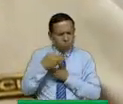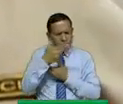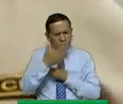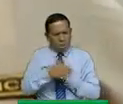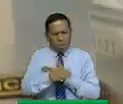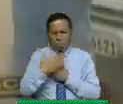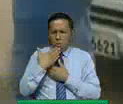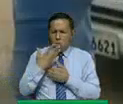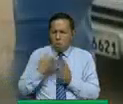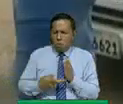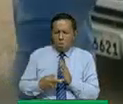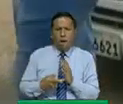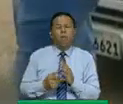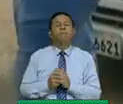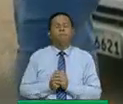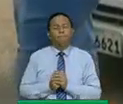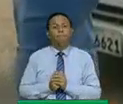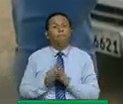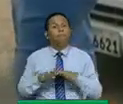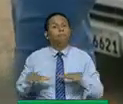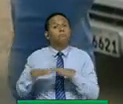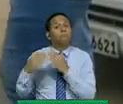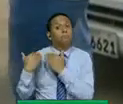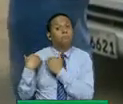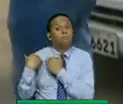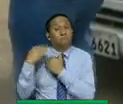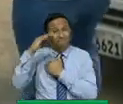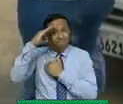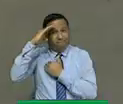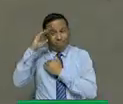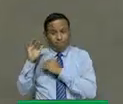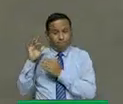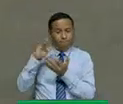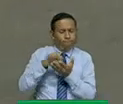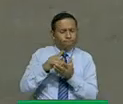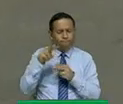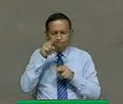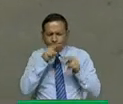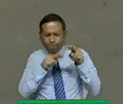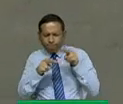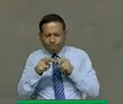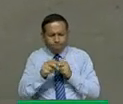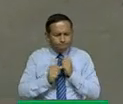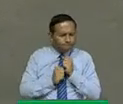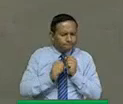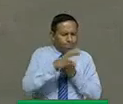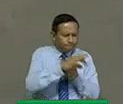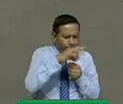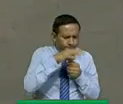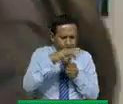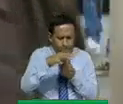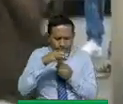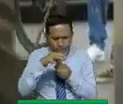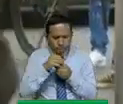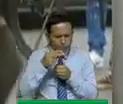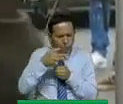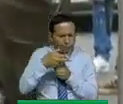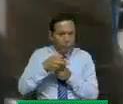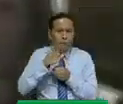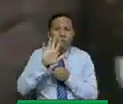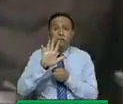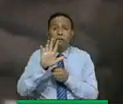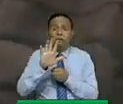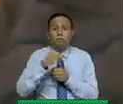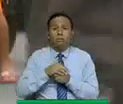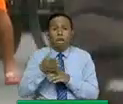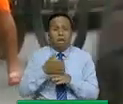ciudadana. Personal del área de criminalística se hizo presente. Hizo el levantamiento de 5 indicios balísticos al tiempo que recabó información